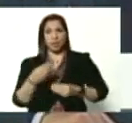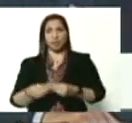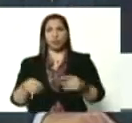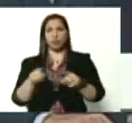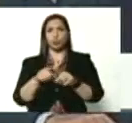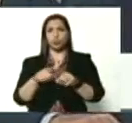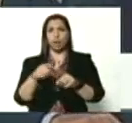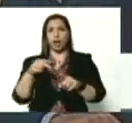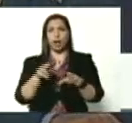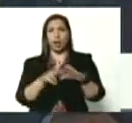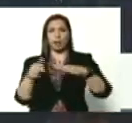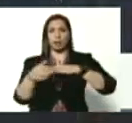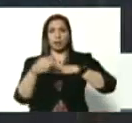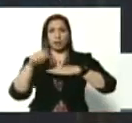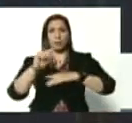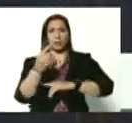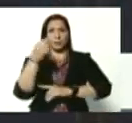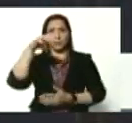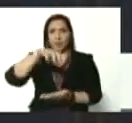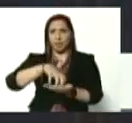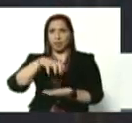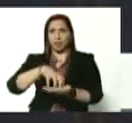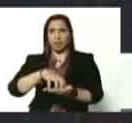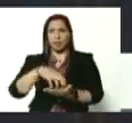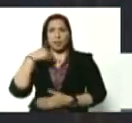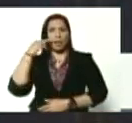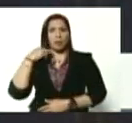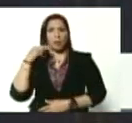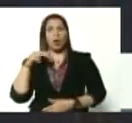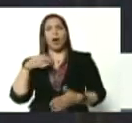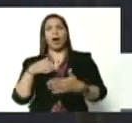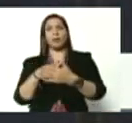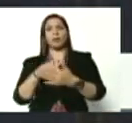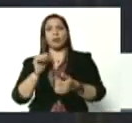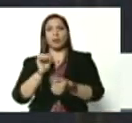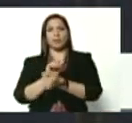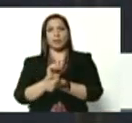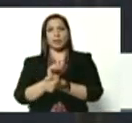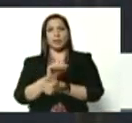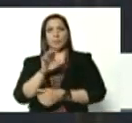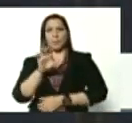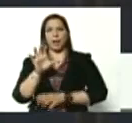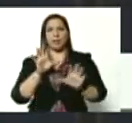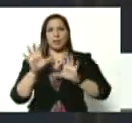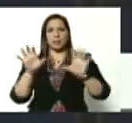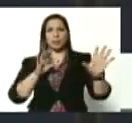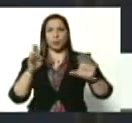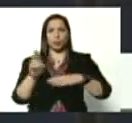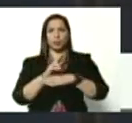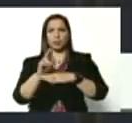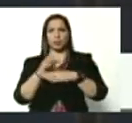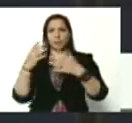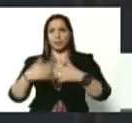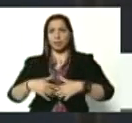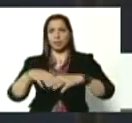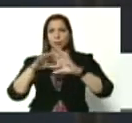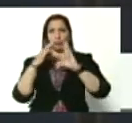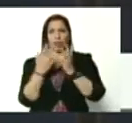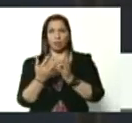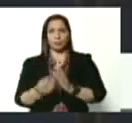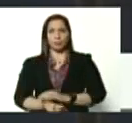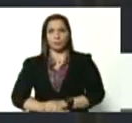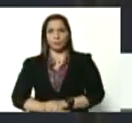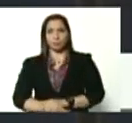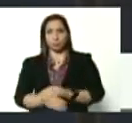la primera república negra antiesclavista en el continente utilizan las corporaciones mundiales y